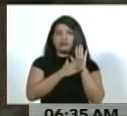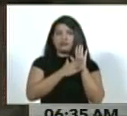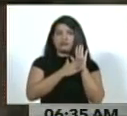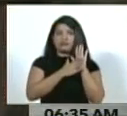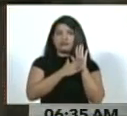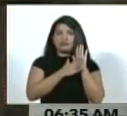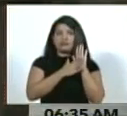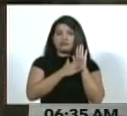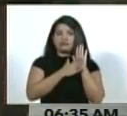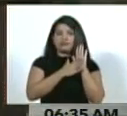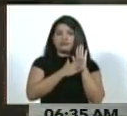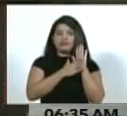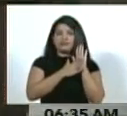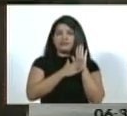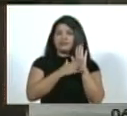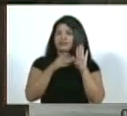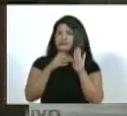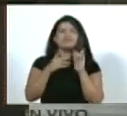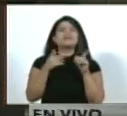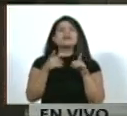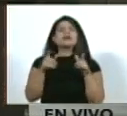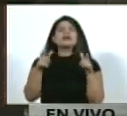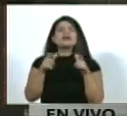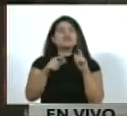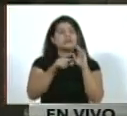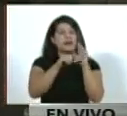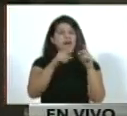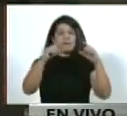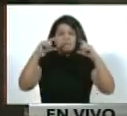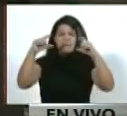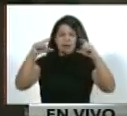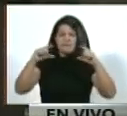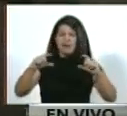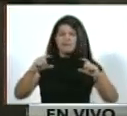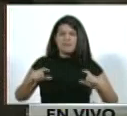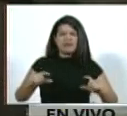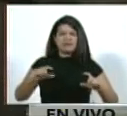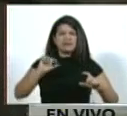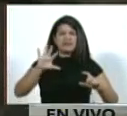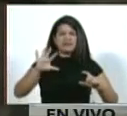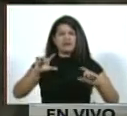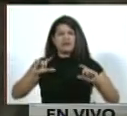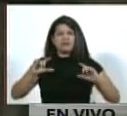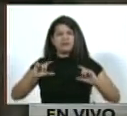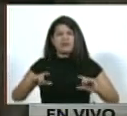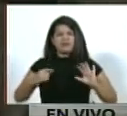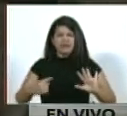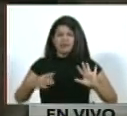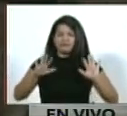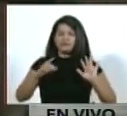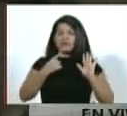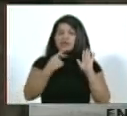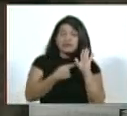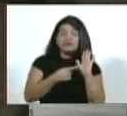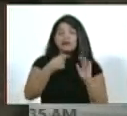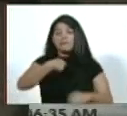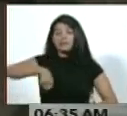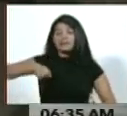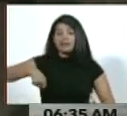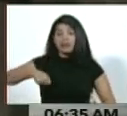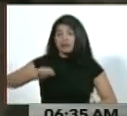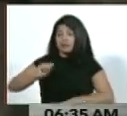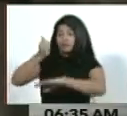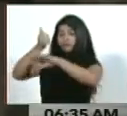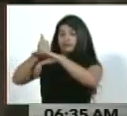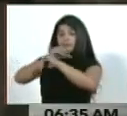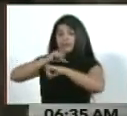sus numerales quinto y sexto, si no me equivoco, presidente de la República, comandante en jefe de la